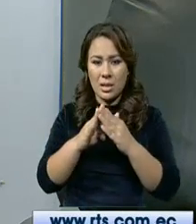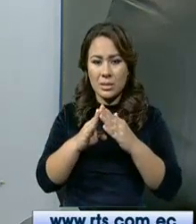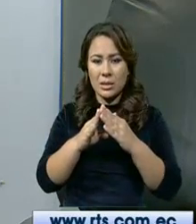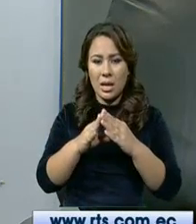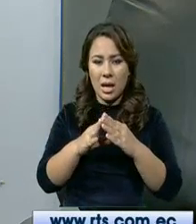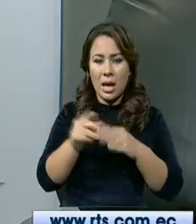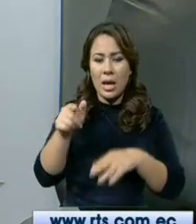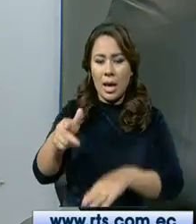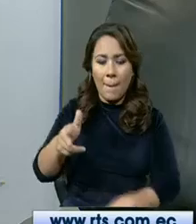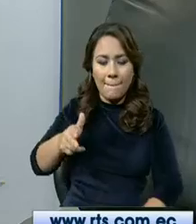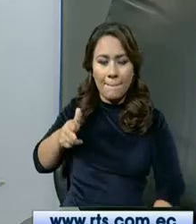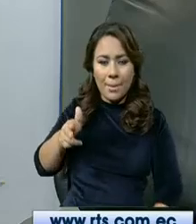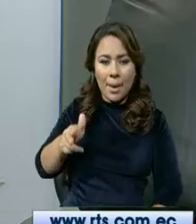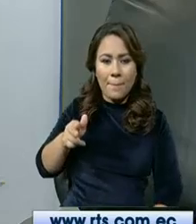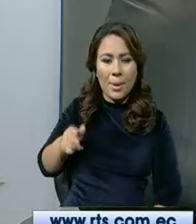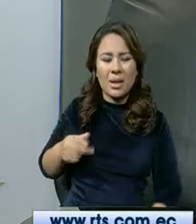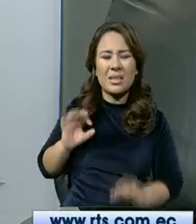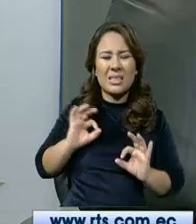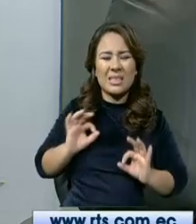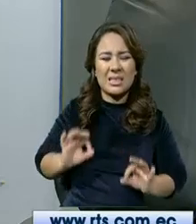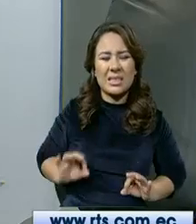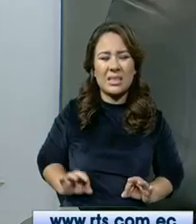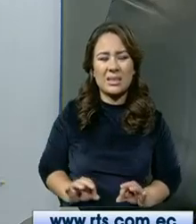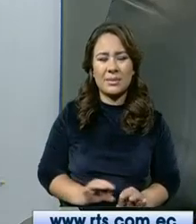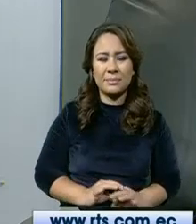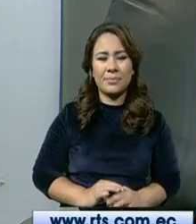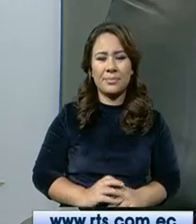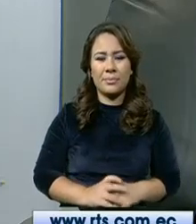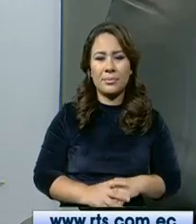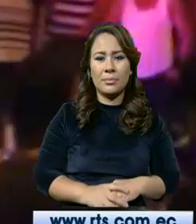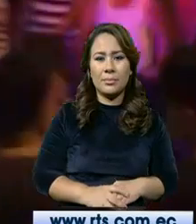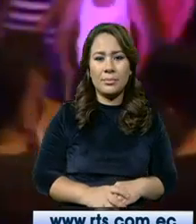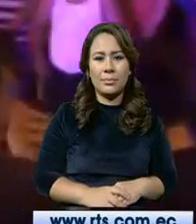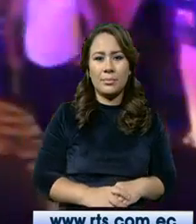lo asesinaron a quemarropa.